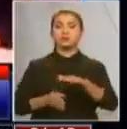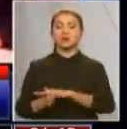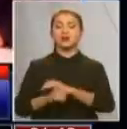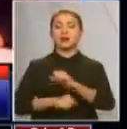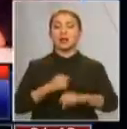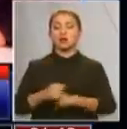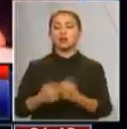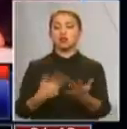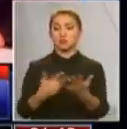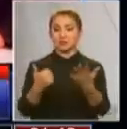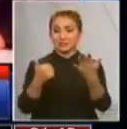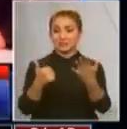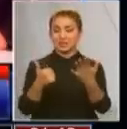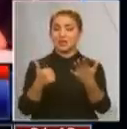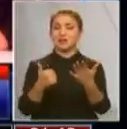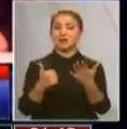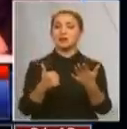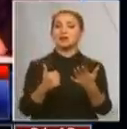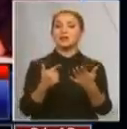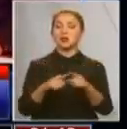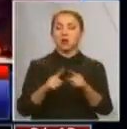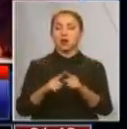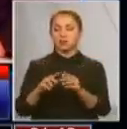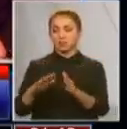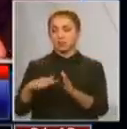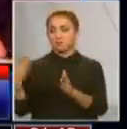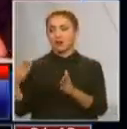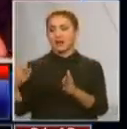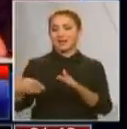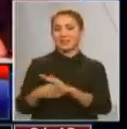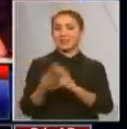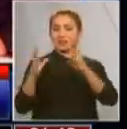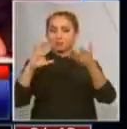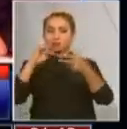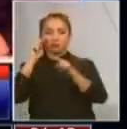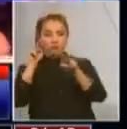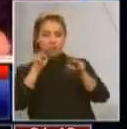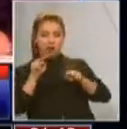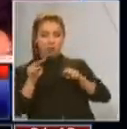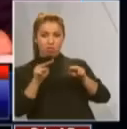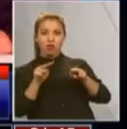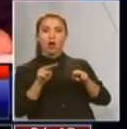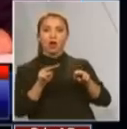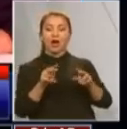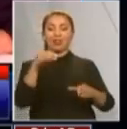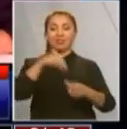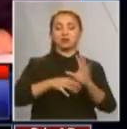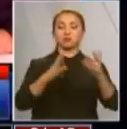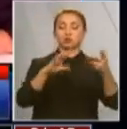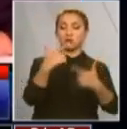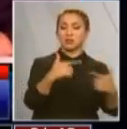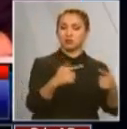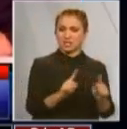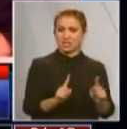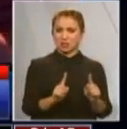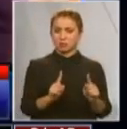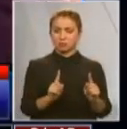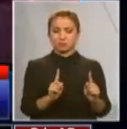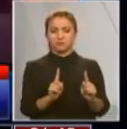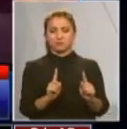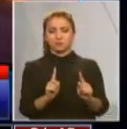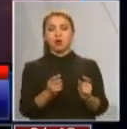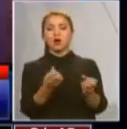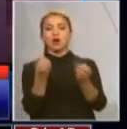2006 desde la calle, desde afuera, desde un mundo totalmente distinto al mundo político, y por lo tanto me hice